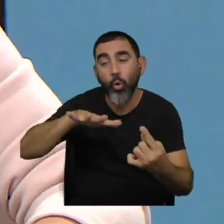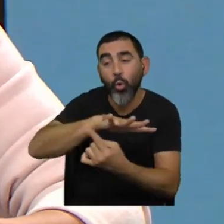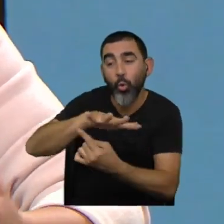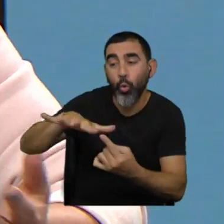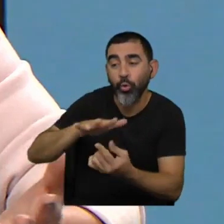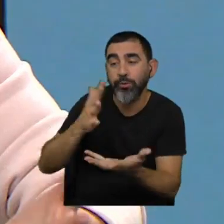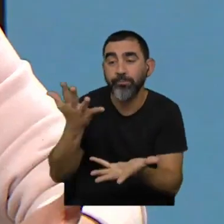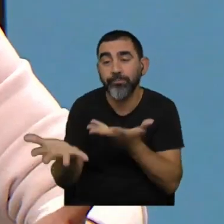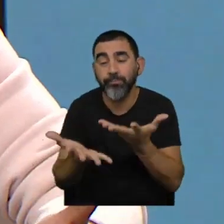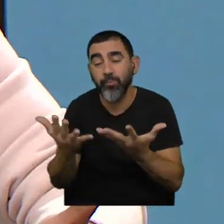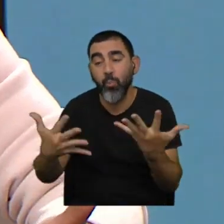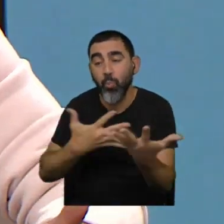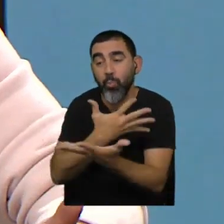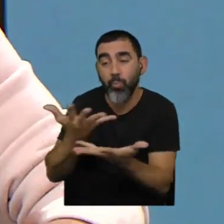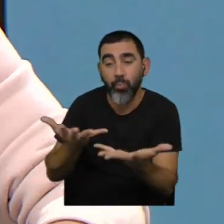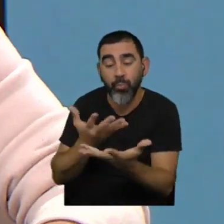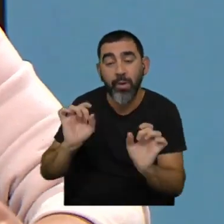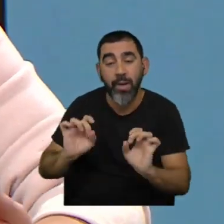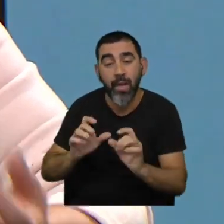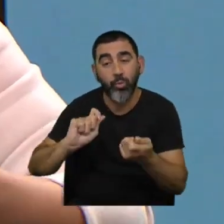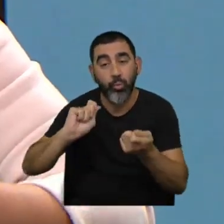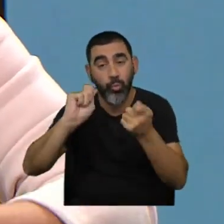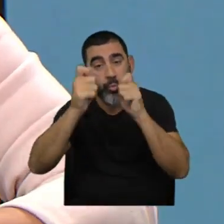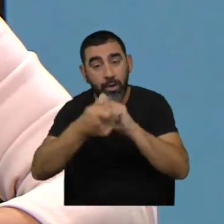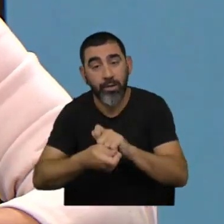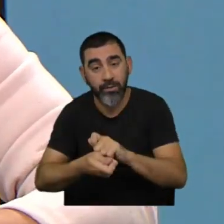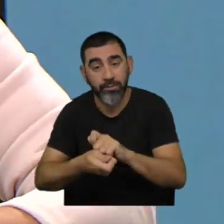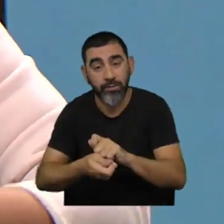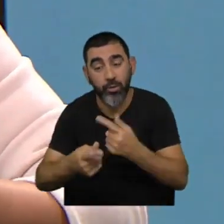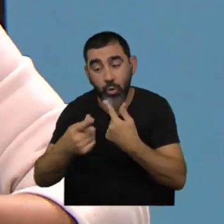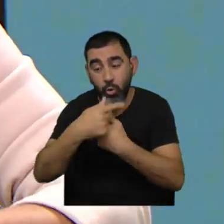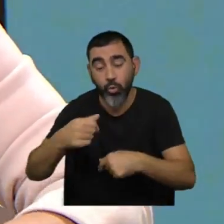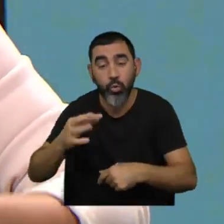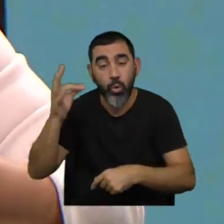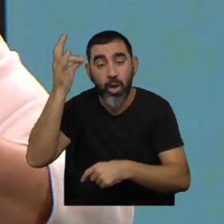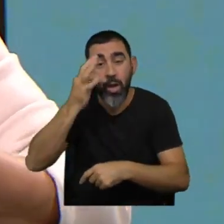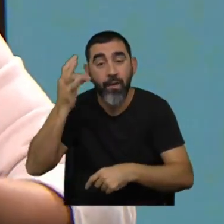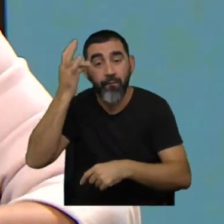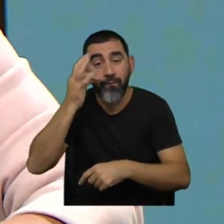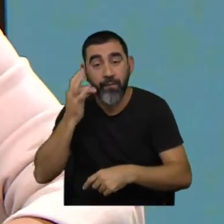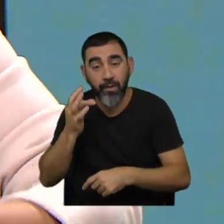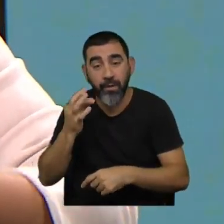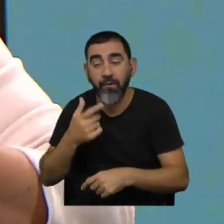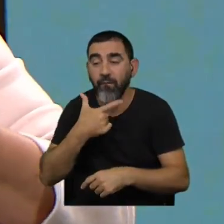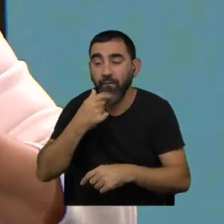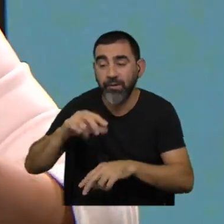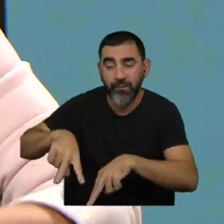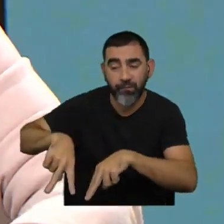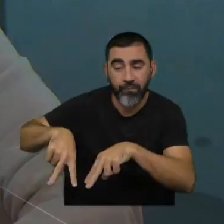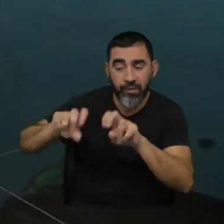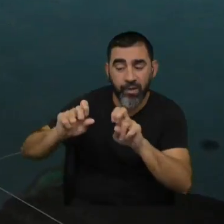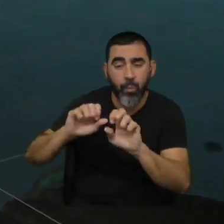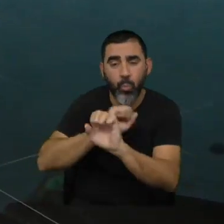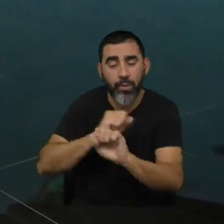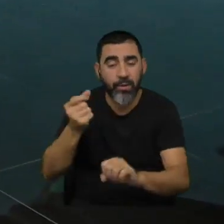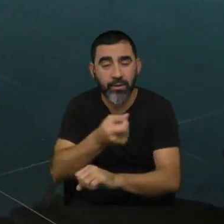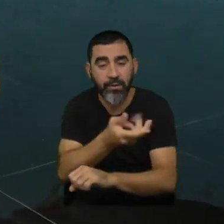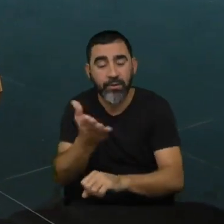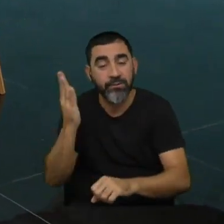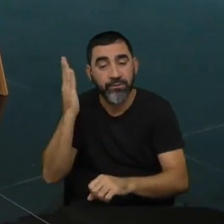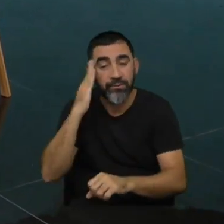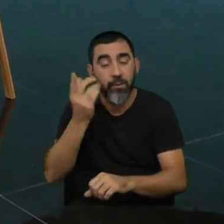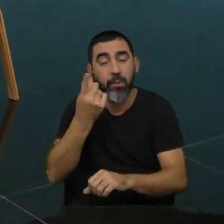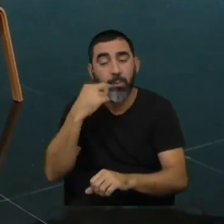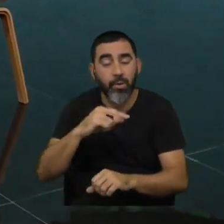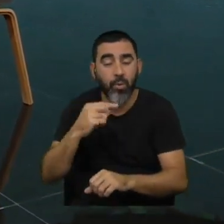están afectando a toda la naturaleza. Nosotros usamos las abejas como biomonitoras, son fáciles de estudiar, las podemos cuantificar, pero seguramente